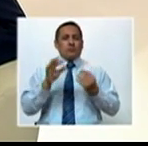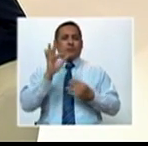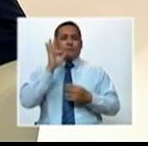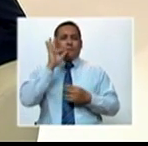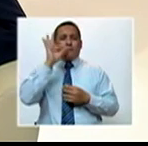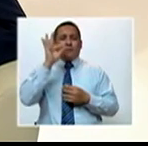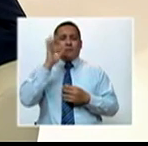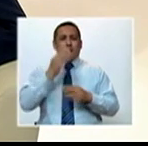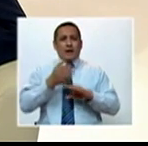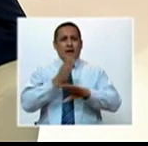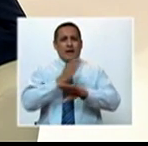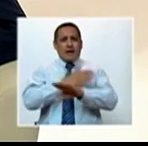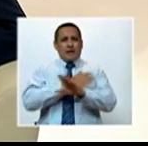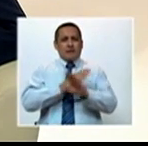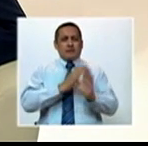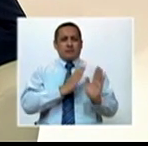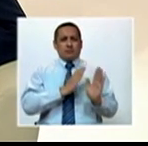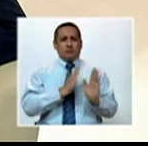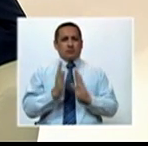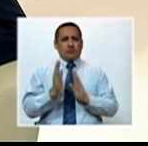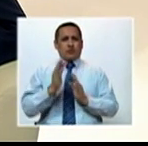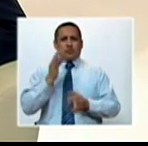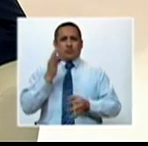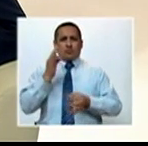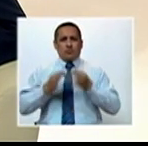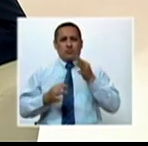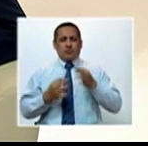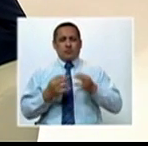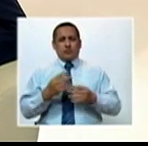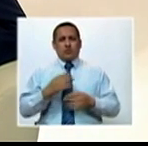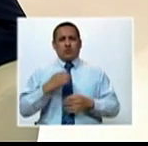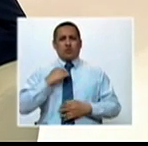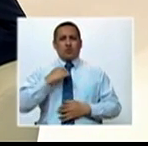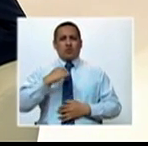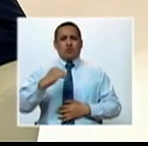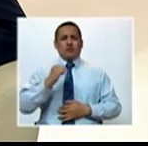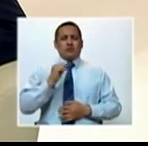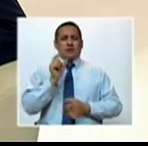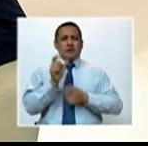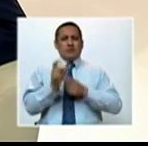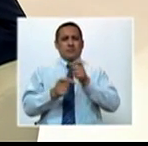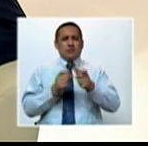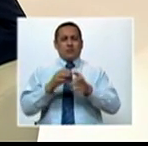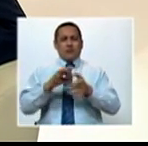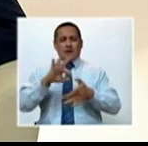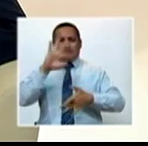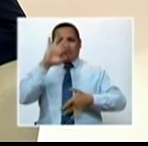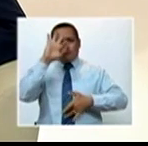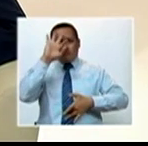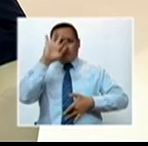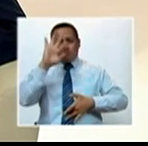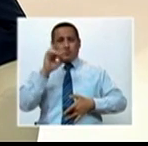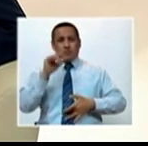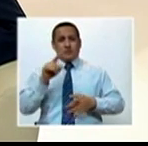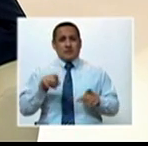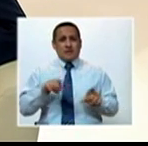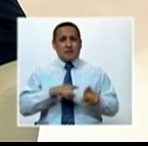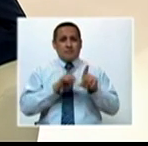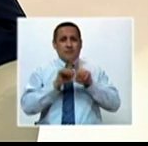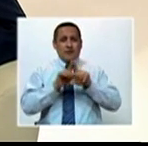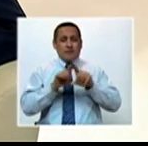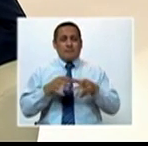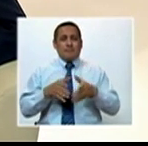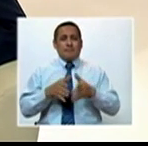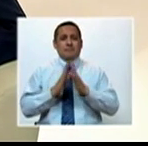que ha sido procesado por este delito contra la salud pública, él